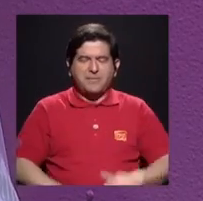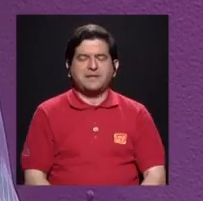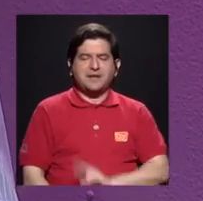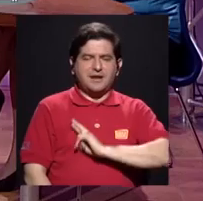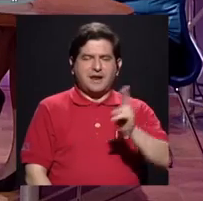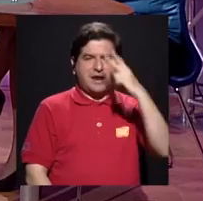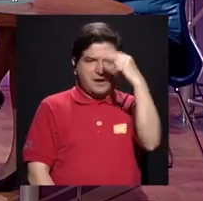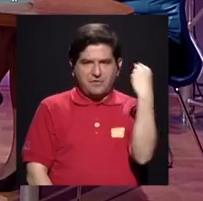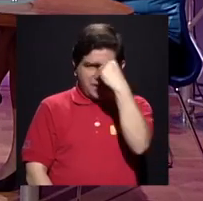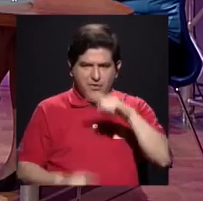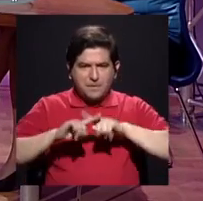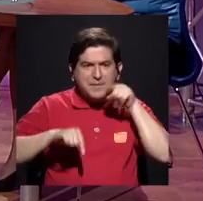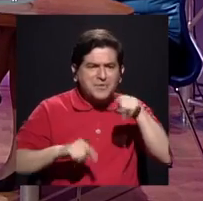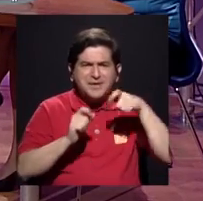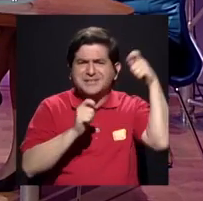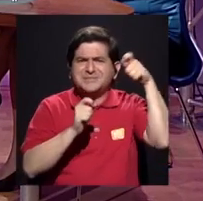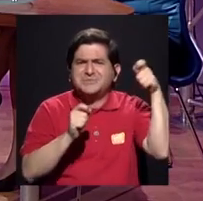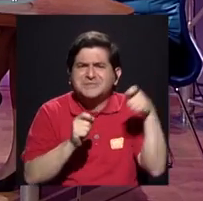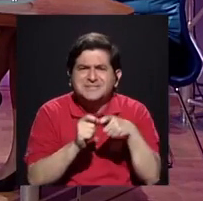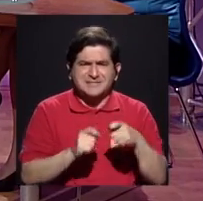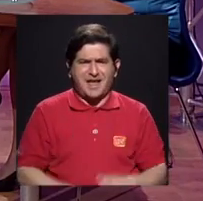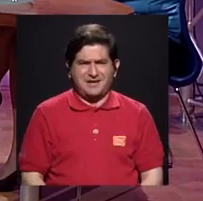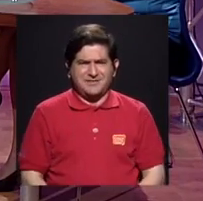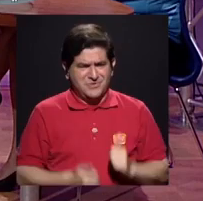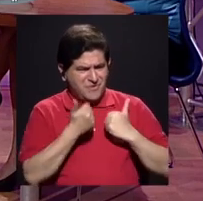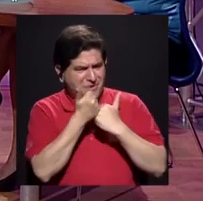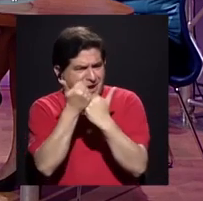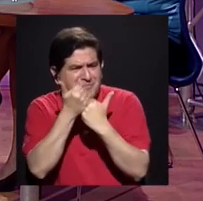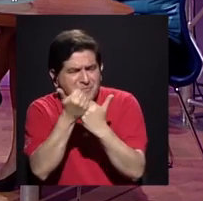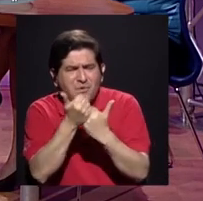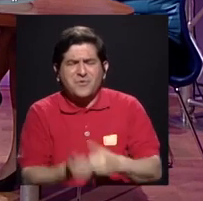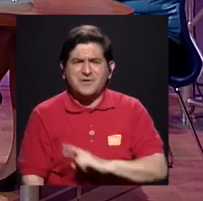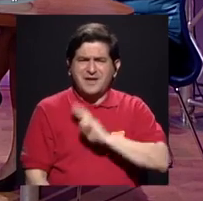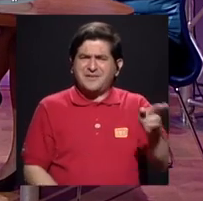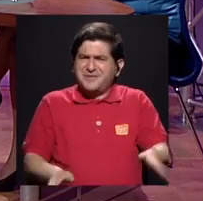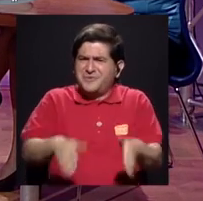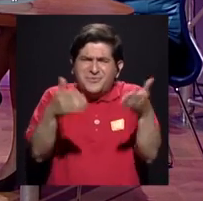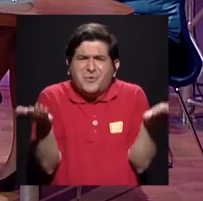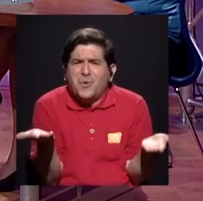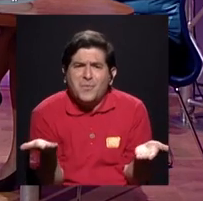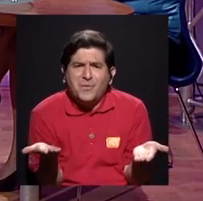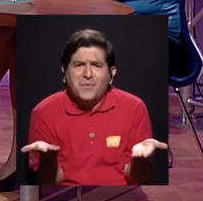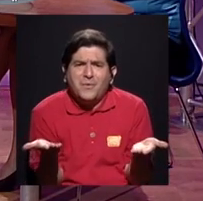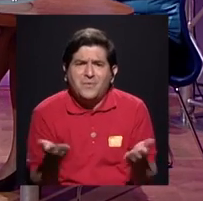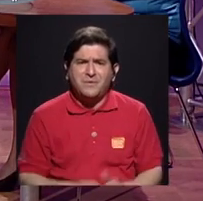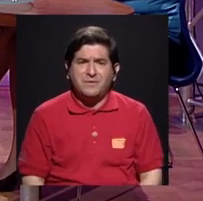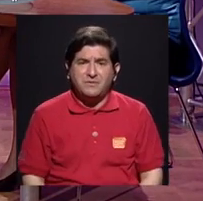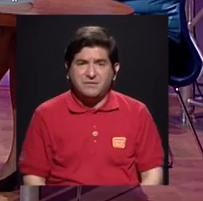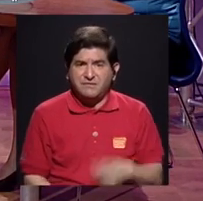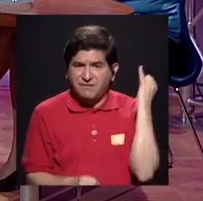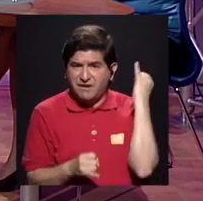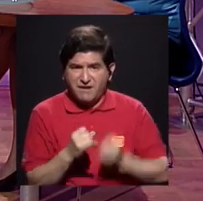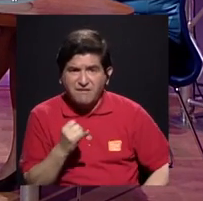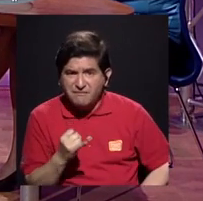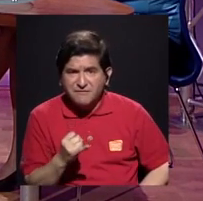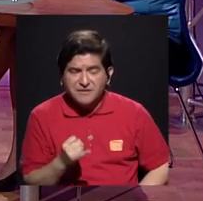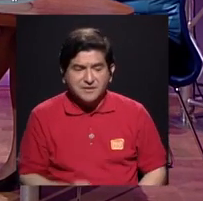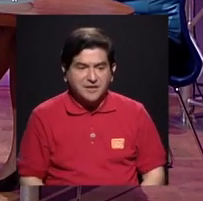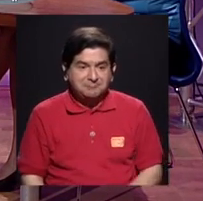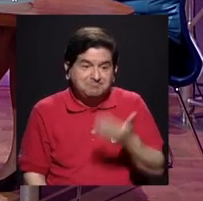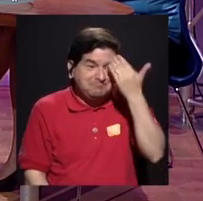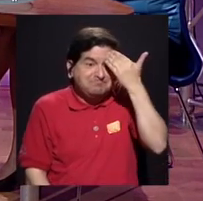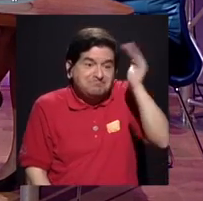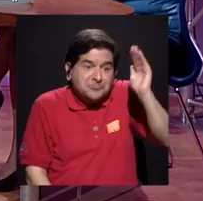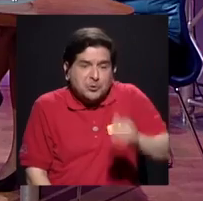de qué forma está exactamente está colaborando en mantener una religión verdad terminan siendo termina siendo no sé